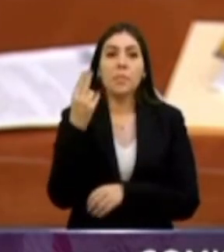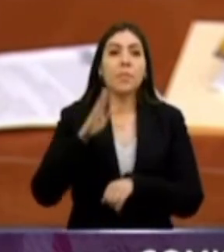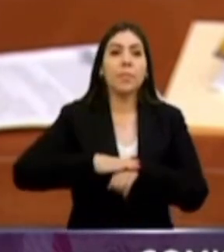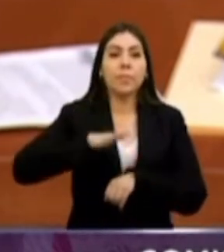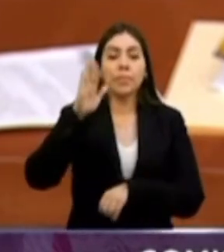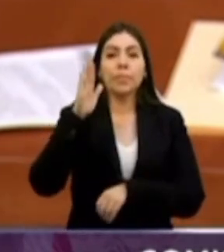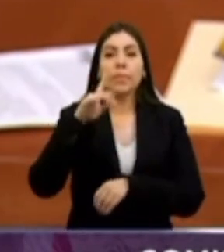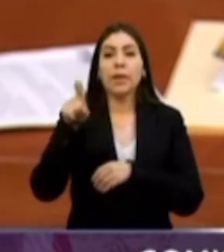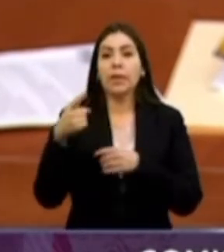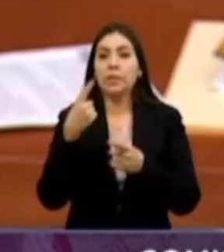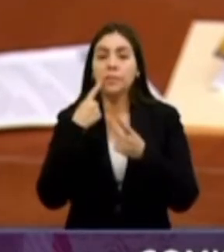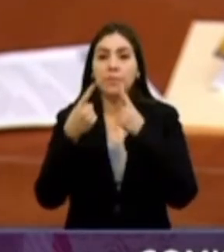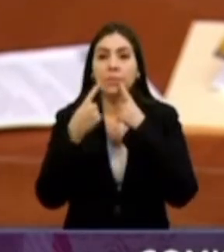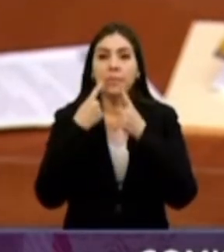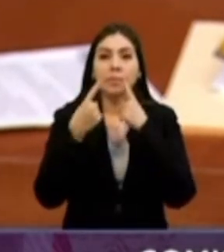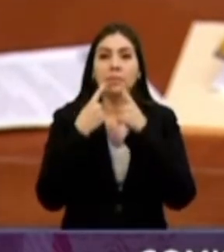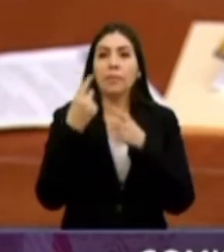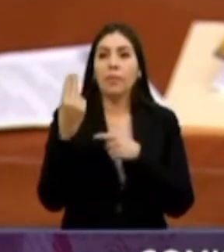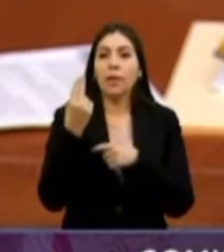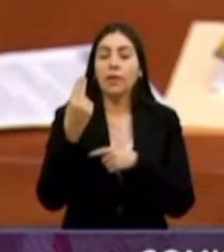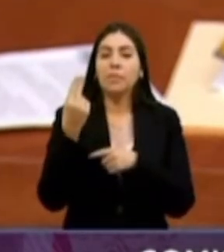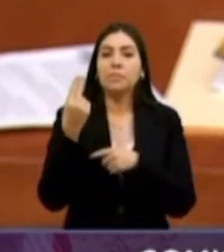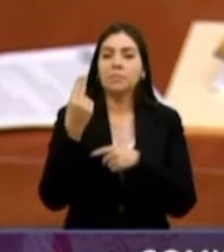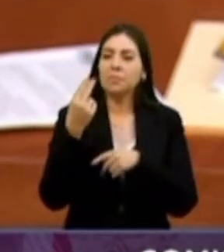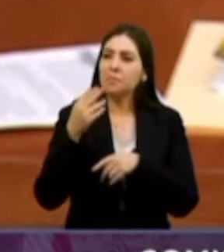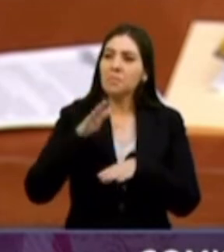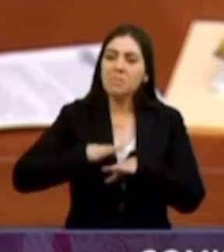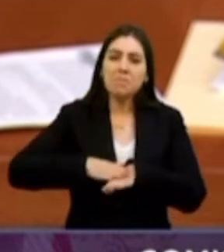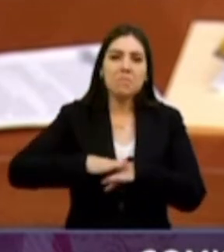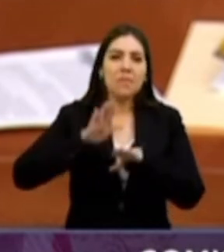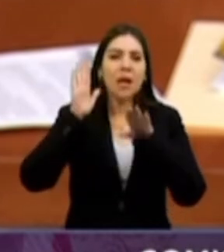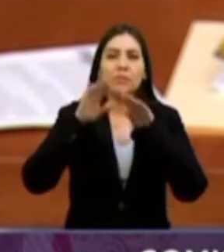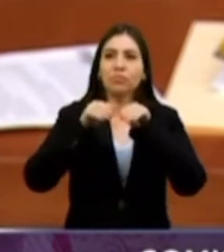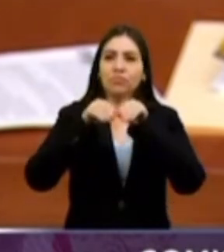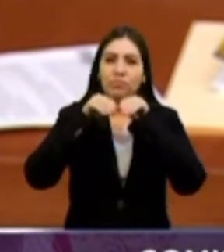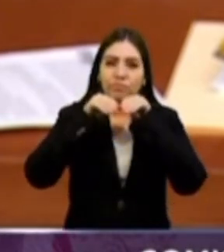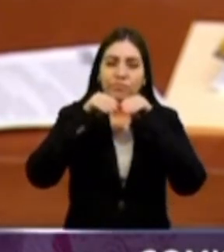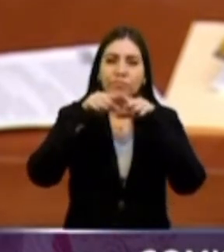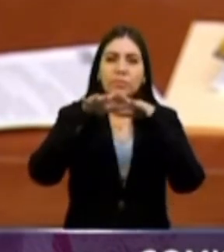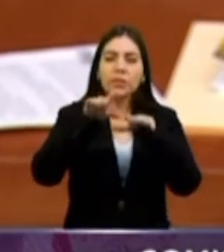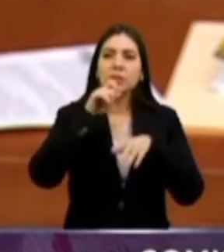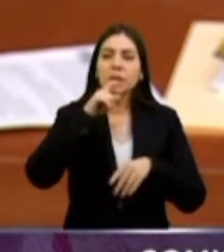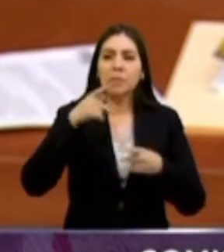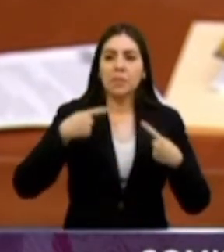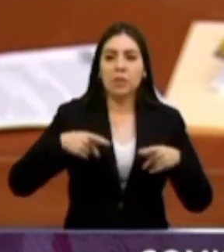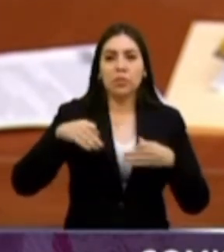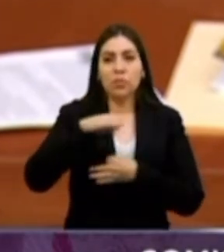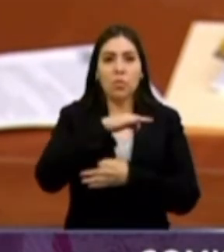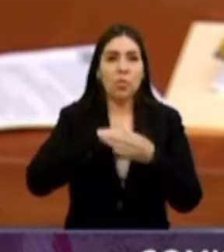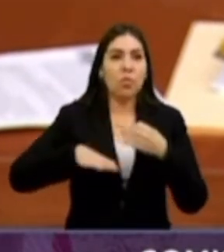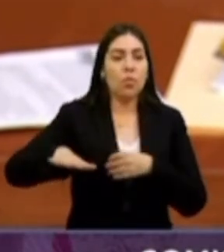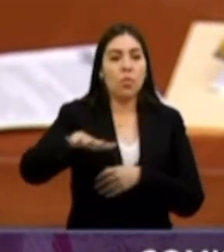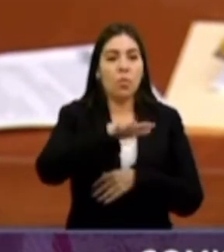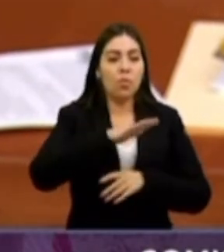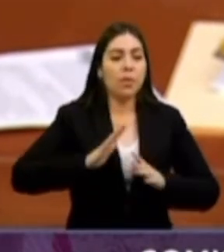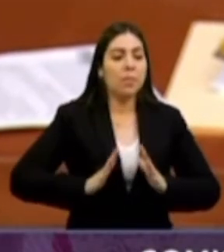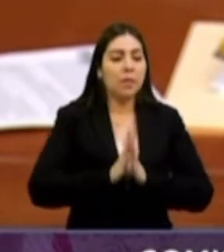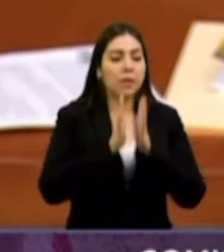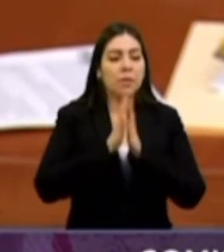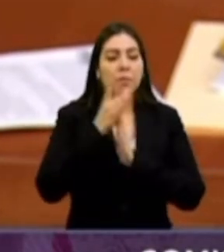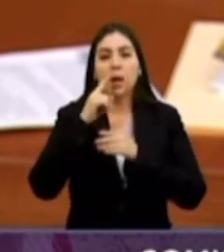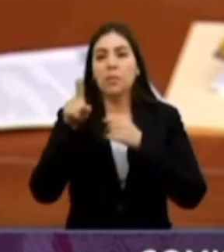la máxima difusión y la participación de todos los sectores de la sociedad en la discusión de